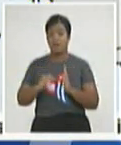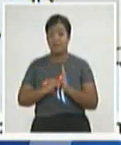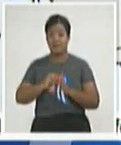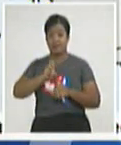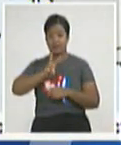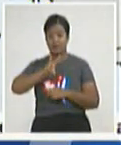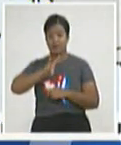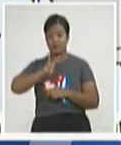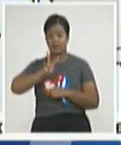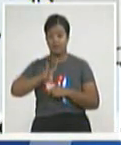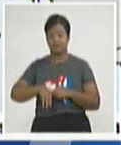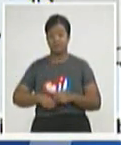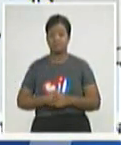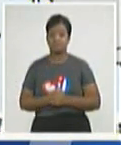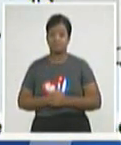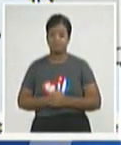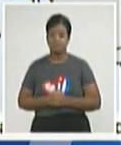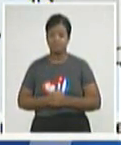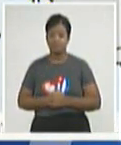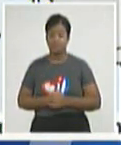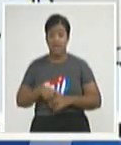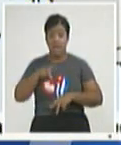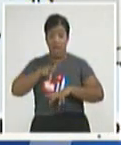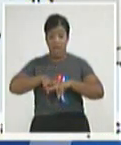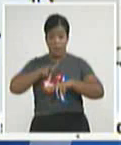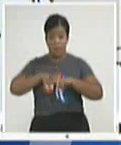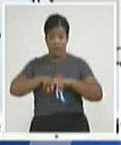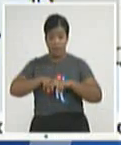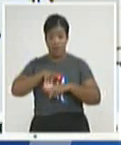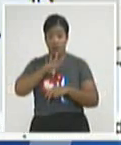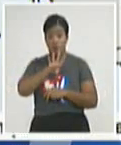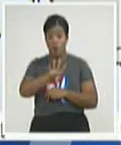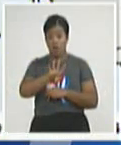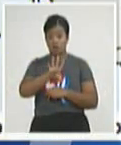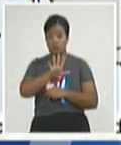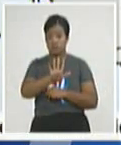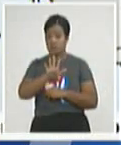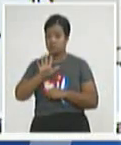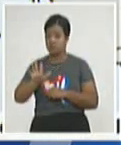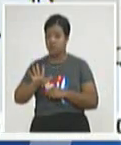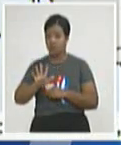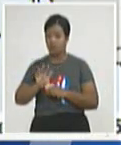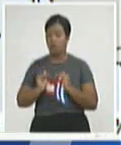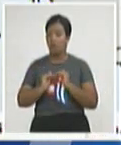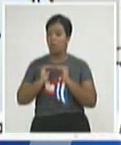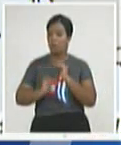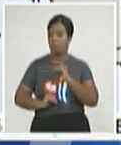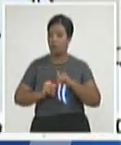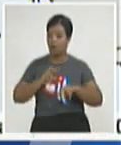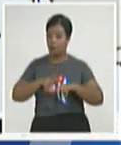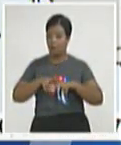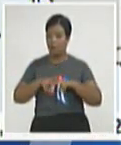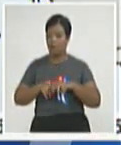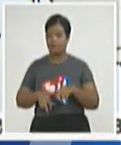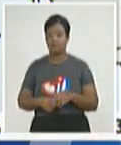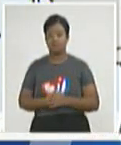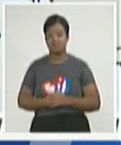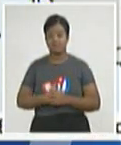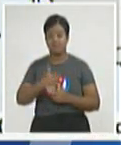1.323. La Habana con 455, bajando el número de casos,